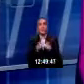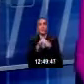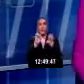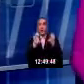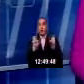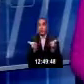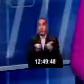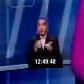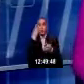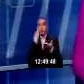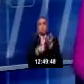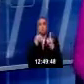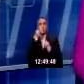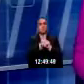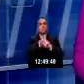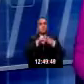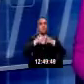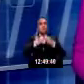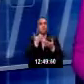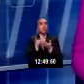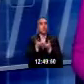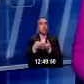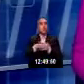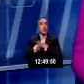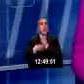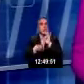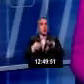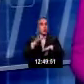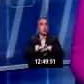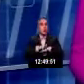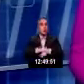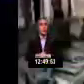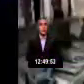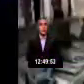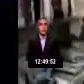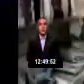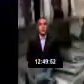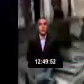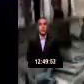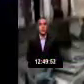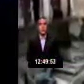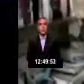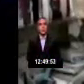empresarios para que puedan afrontar la crisis por el coronavirus.